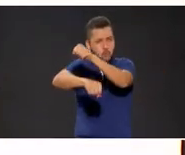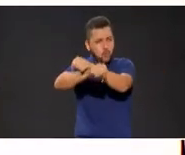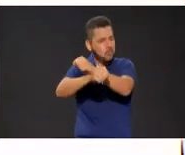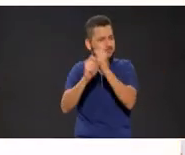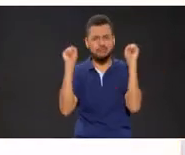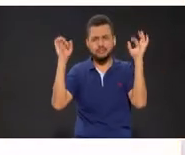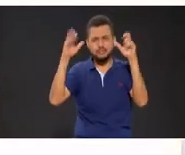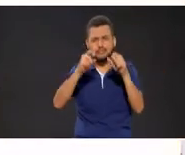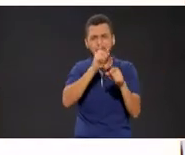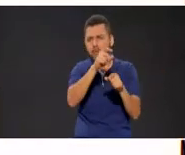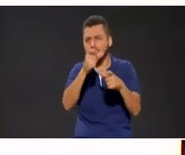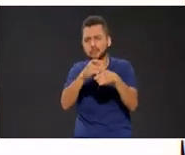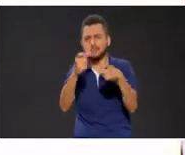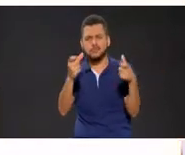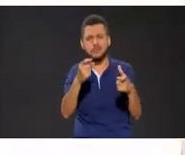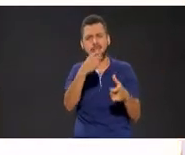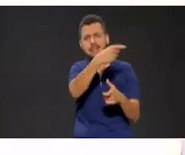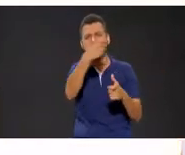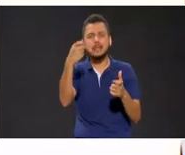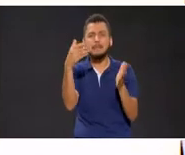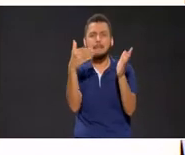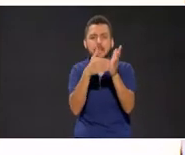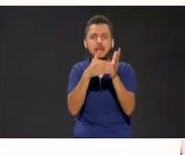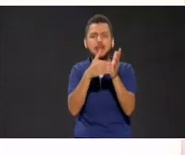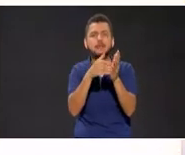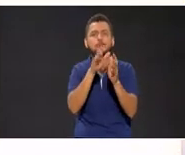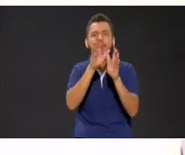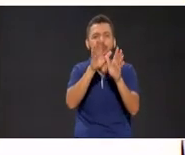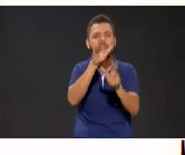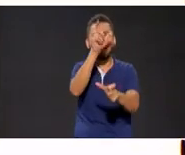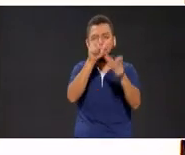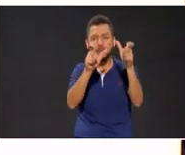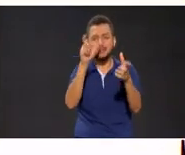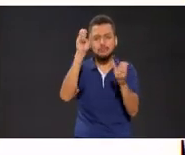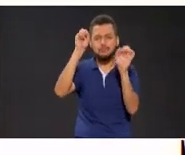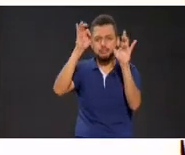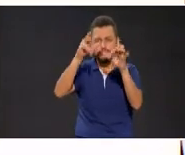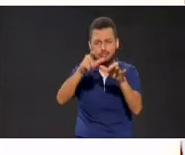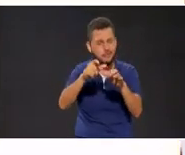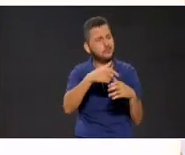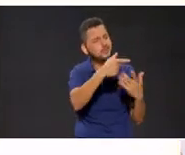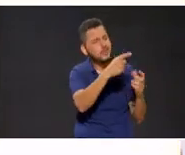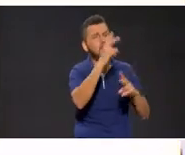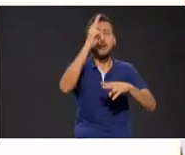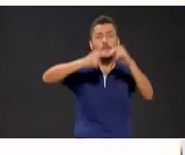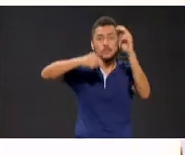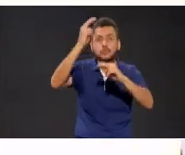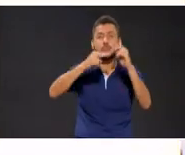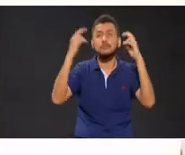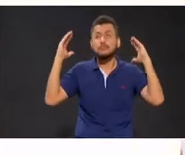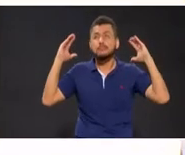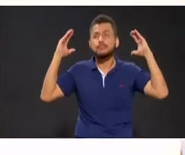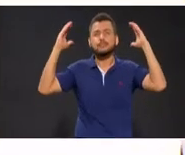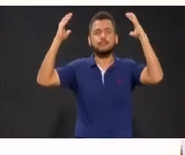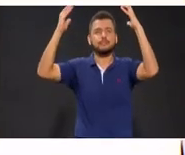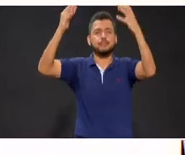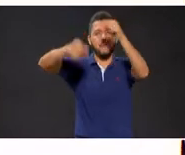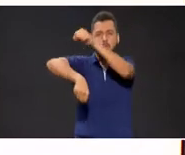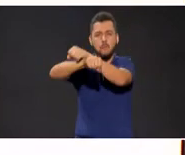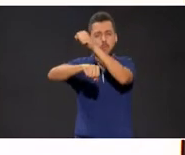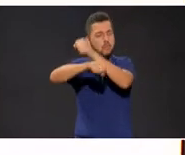personas donde lo planea se el con qué presupuesto cree usted pues que realmente estas son la principal necesidad de